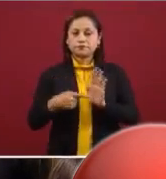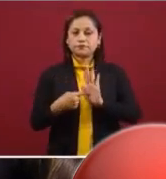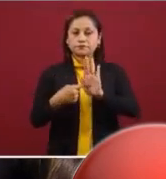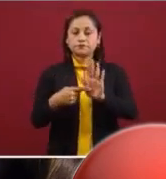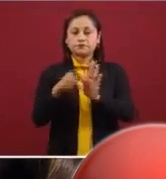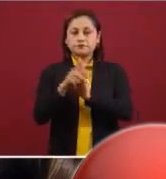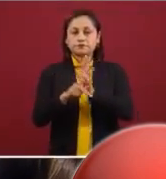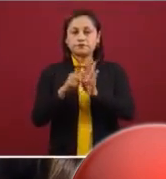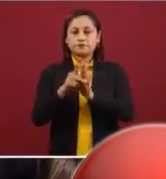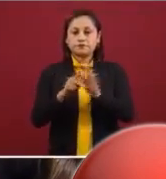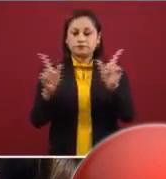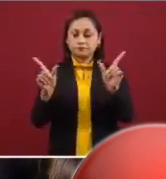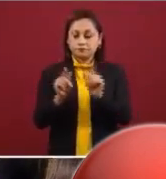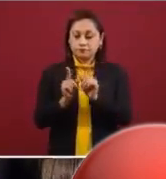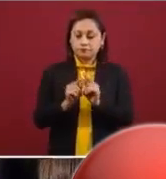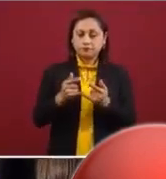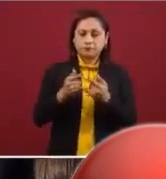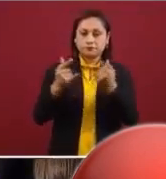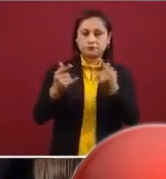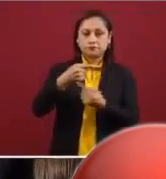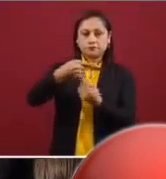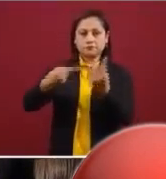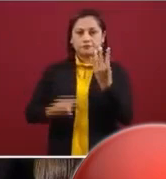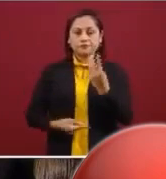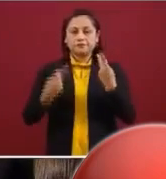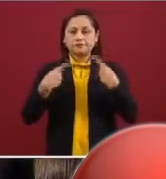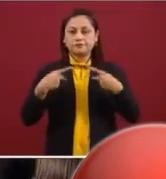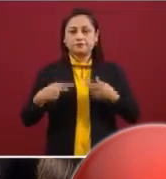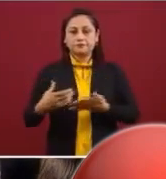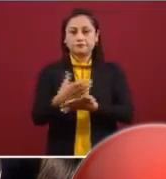el resumen de las historias de vida de las y los galardonados.